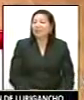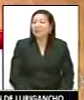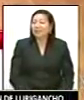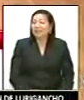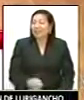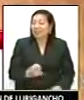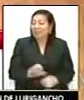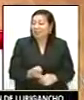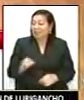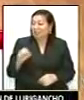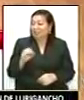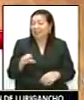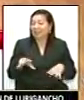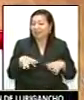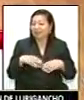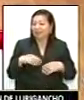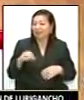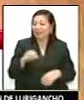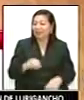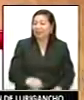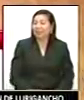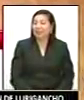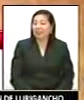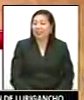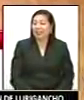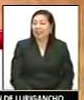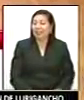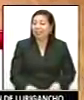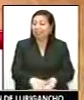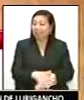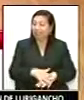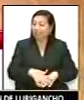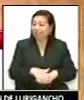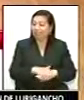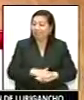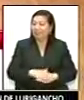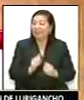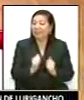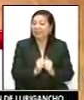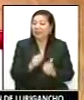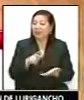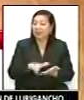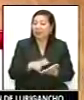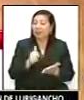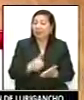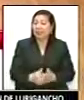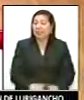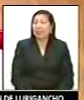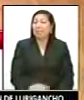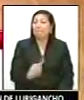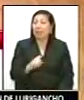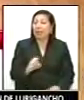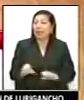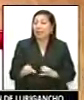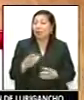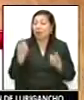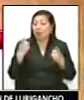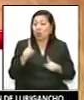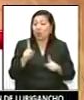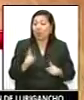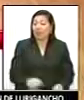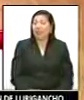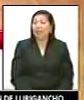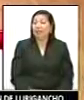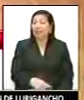en contra cero, abstenciones cero. Se solicita la dispensa de la aprobación del acta para ejecutar los acuerdos